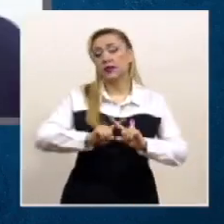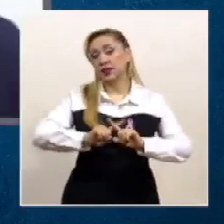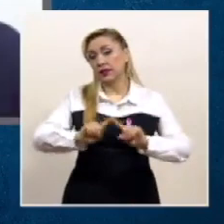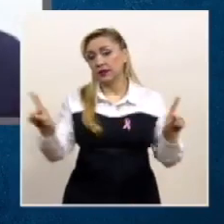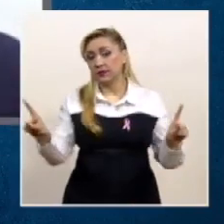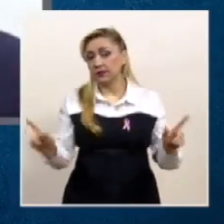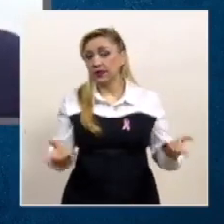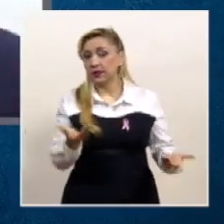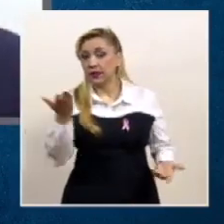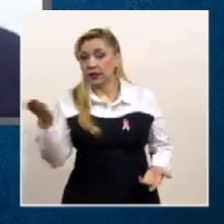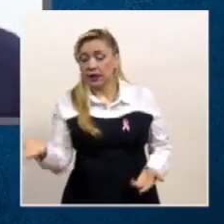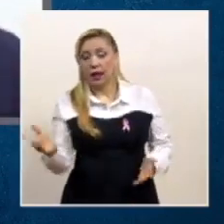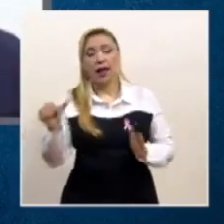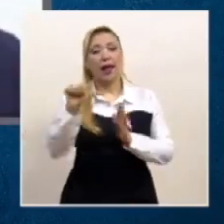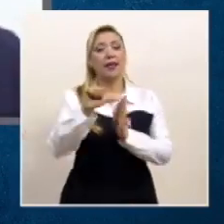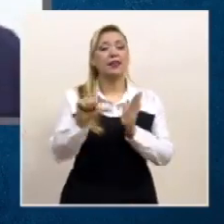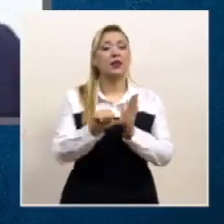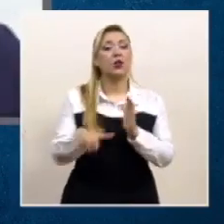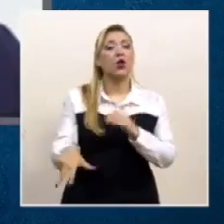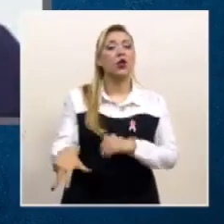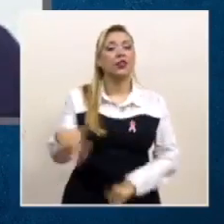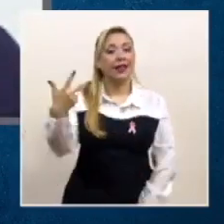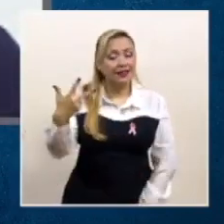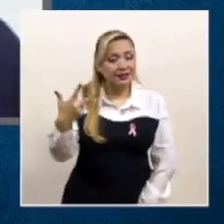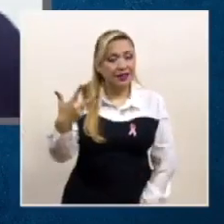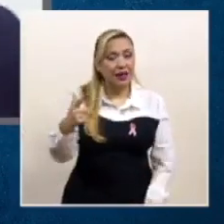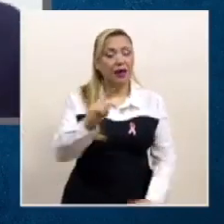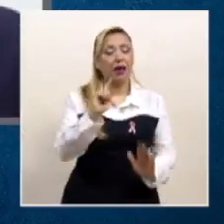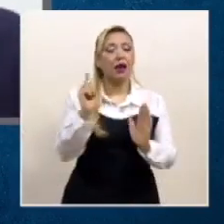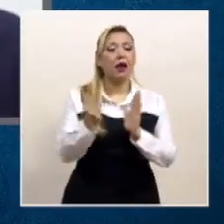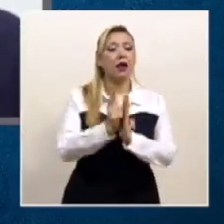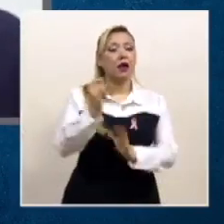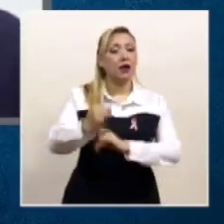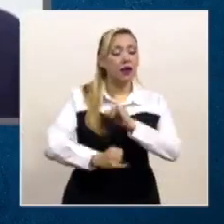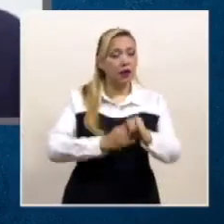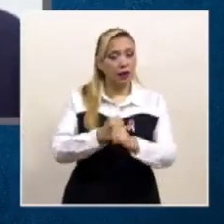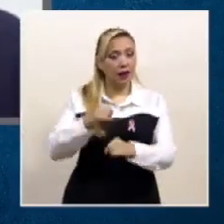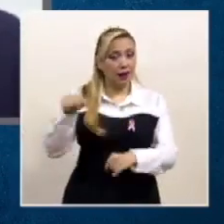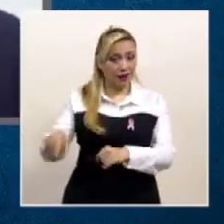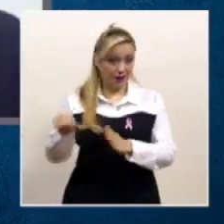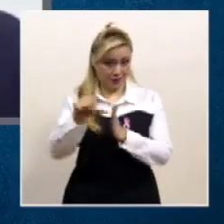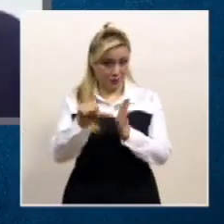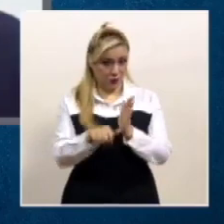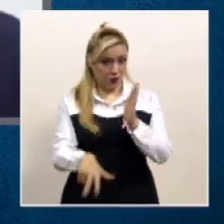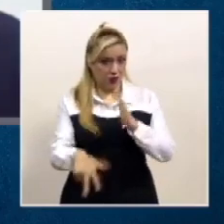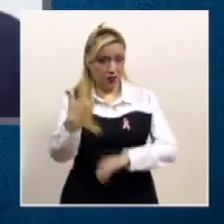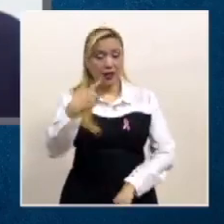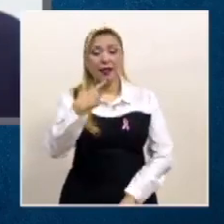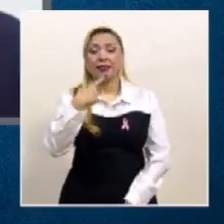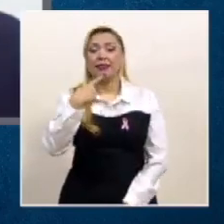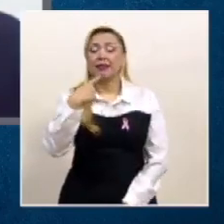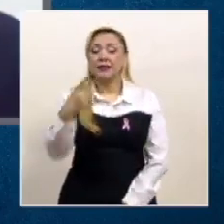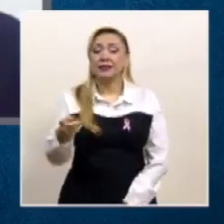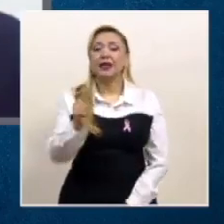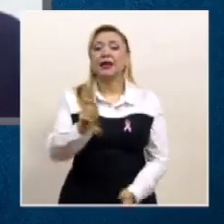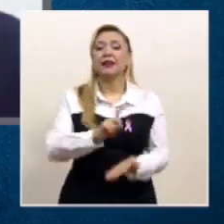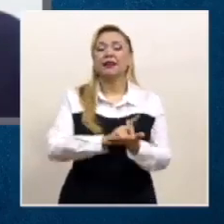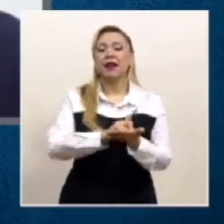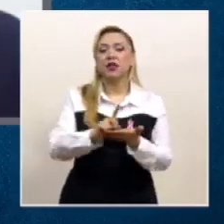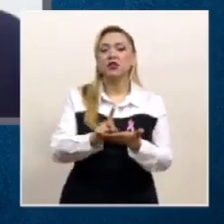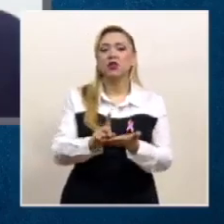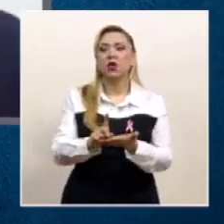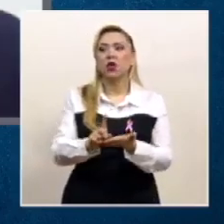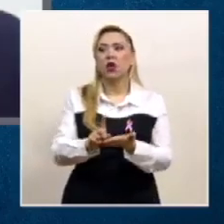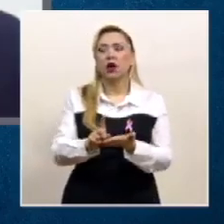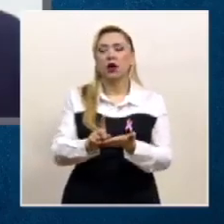diferente al artículo 13 de la Convención. El artículo 13 de la Convención nos habla del derecho de